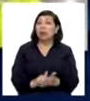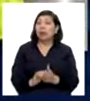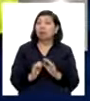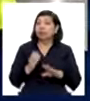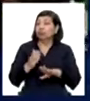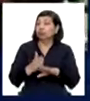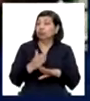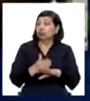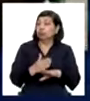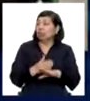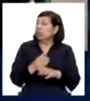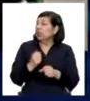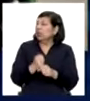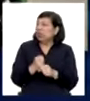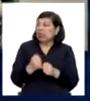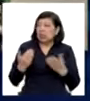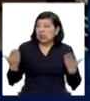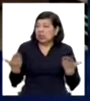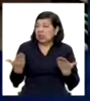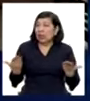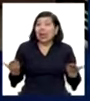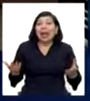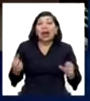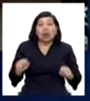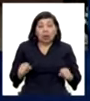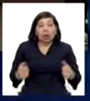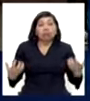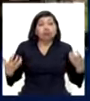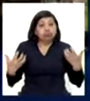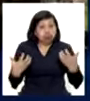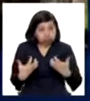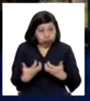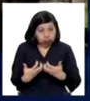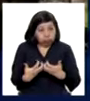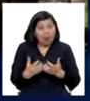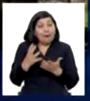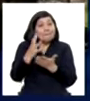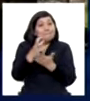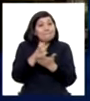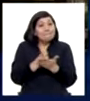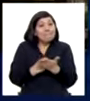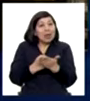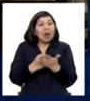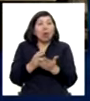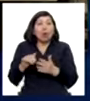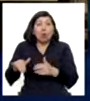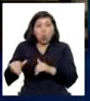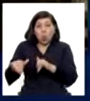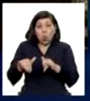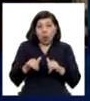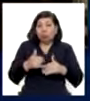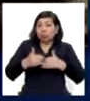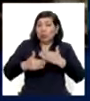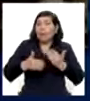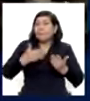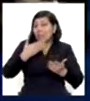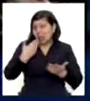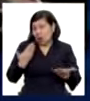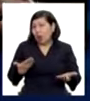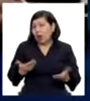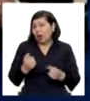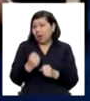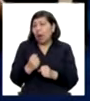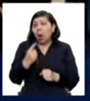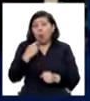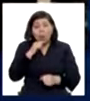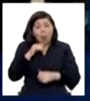han desarrollado esas actividades que buscan, que coadyuvan a la reducción de la brecha de género y a generar mejores oportunidades